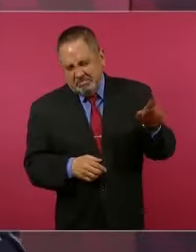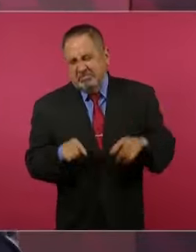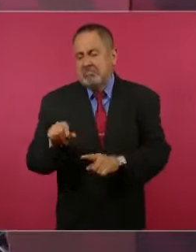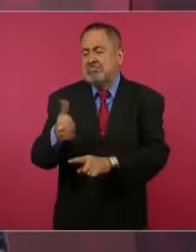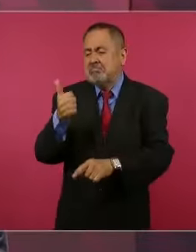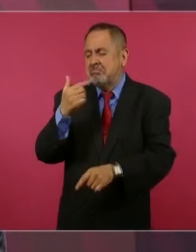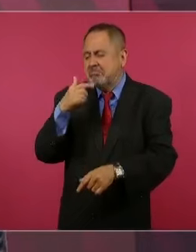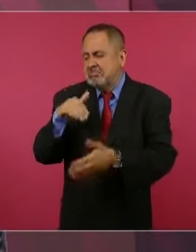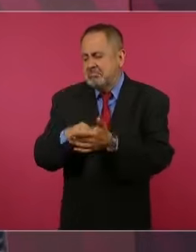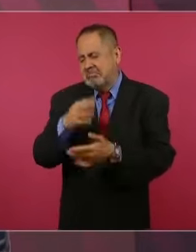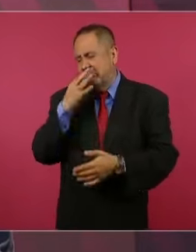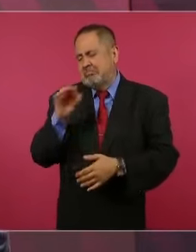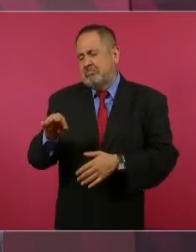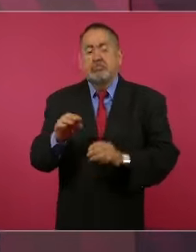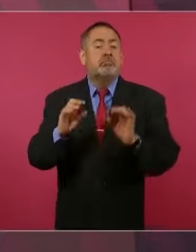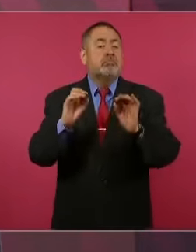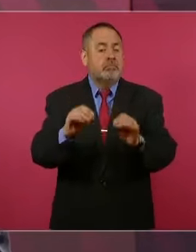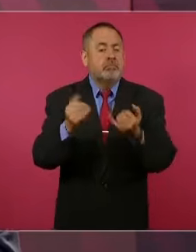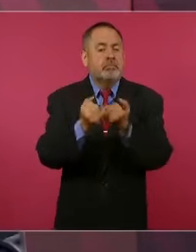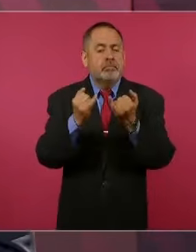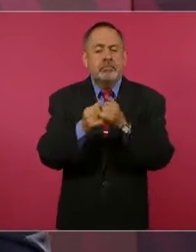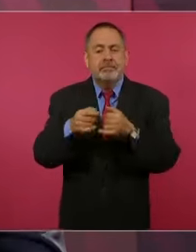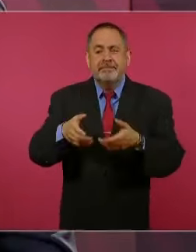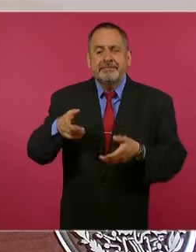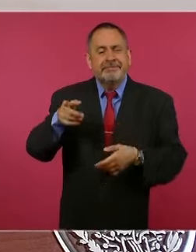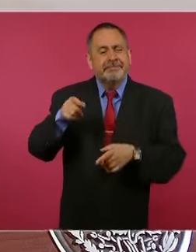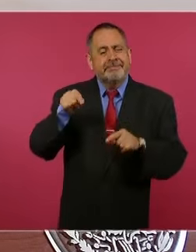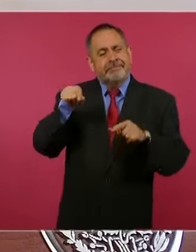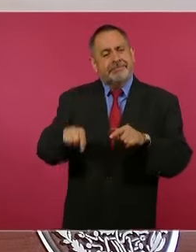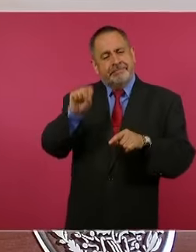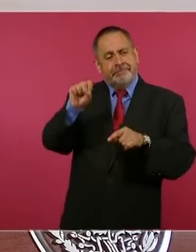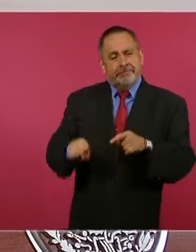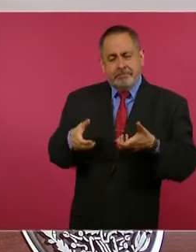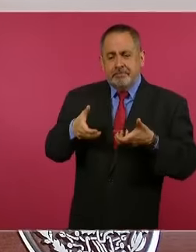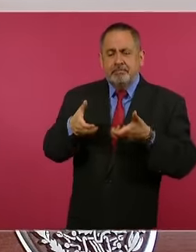o los caminos de mano de obra